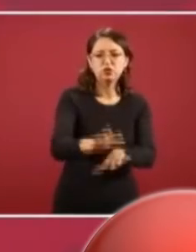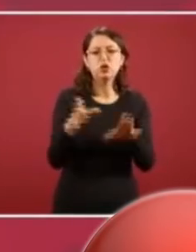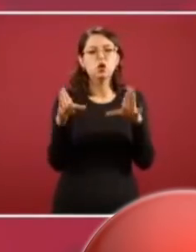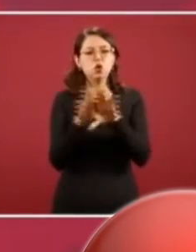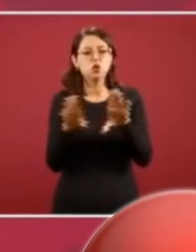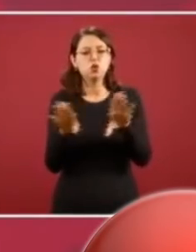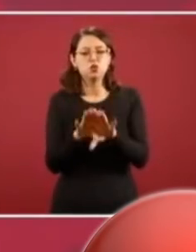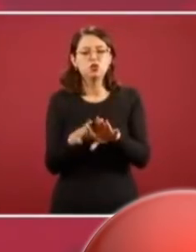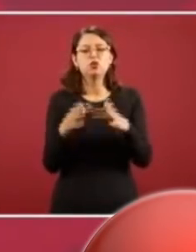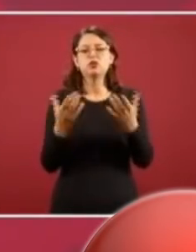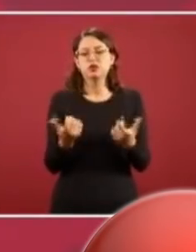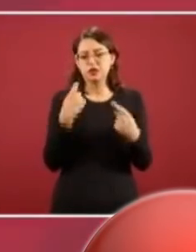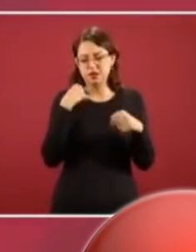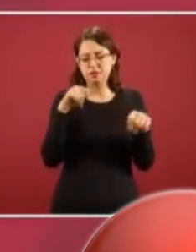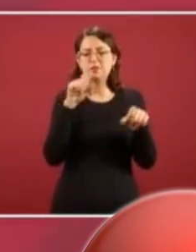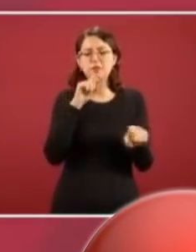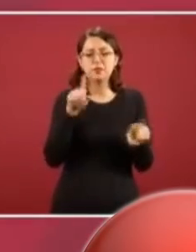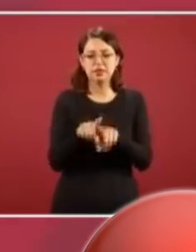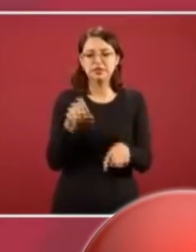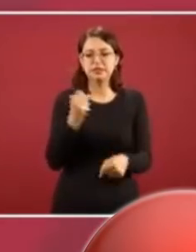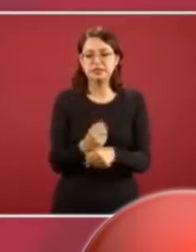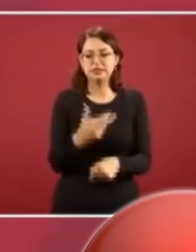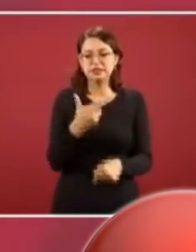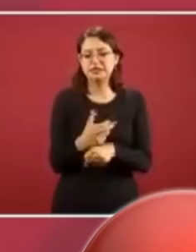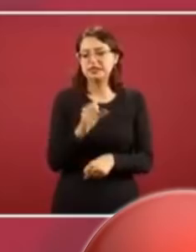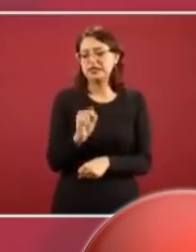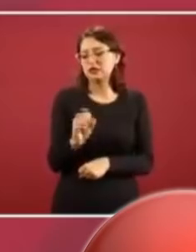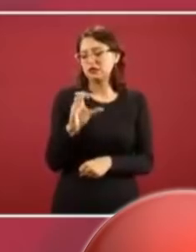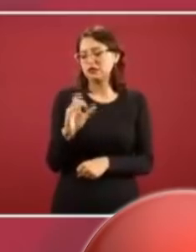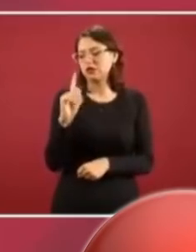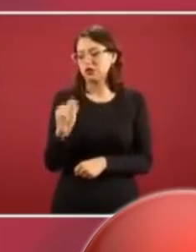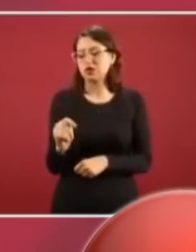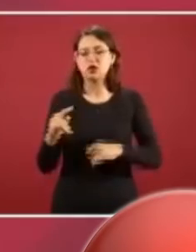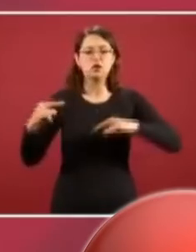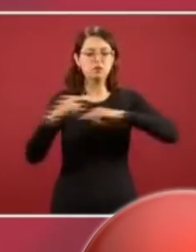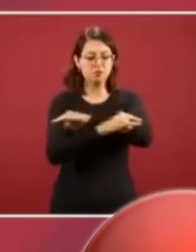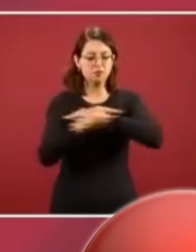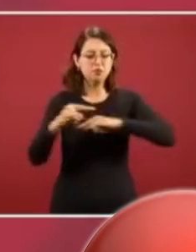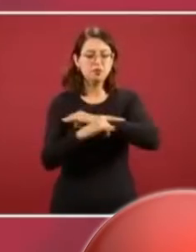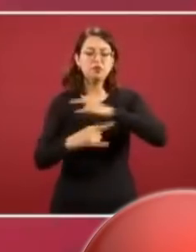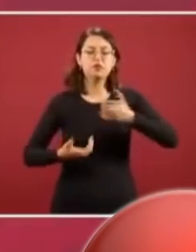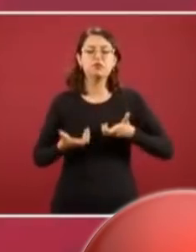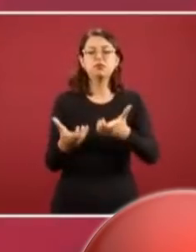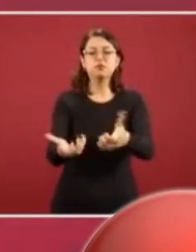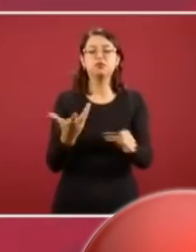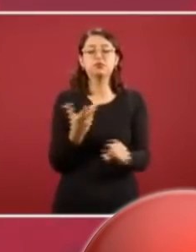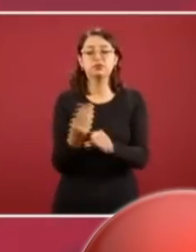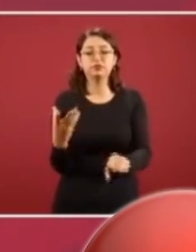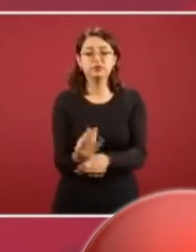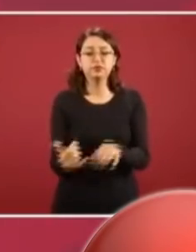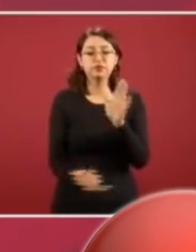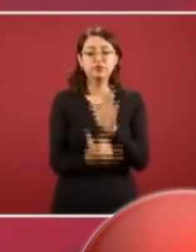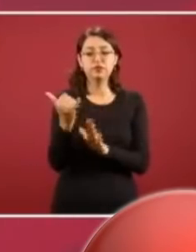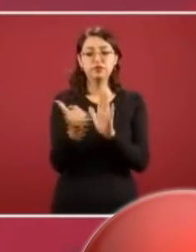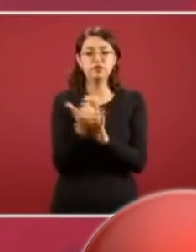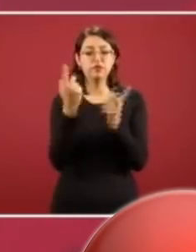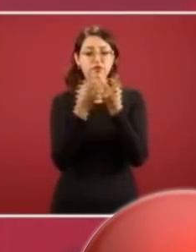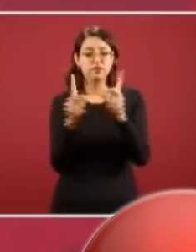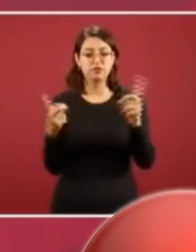comunicaciones y transportes, la construcción, reparación de carreteras, desarrollo